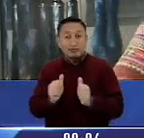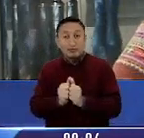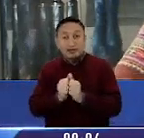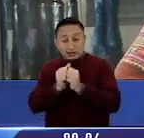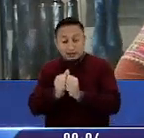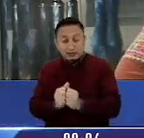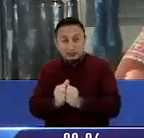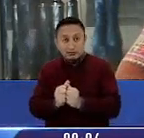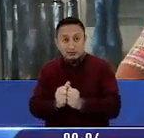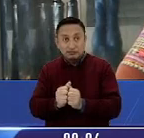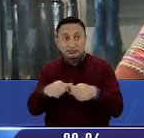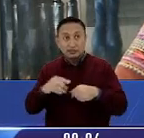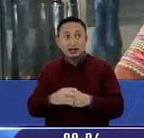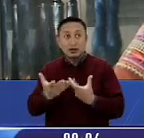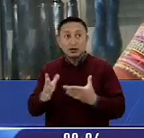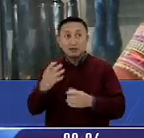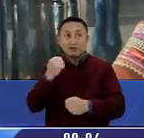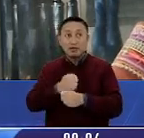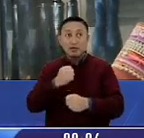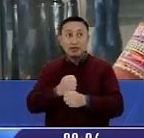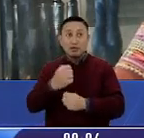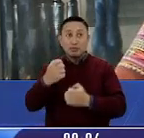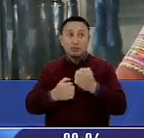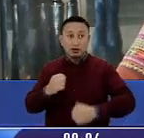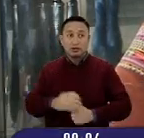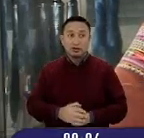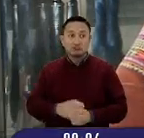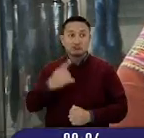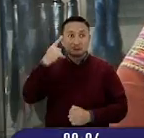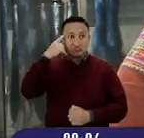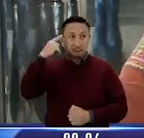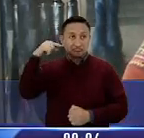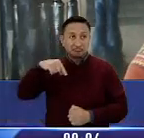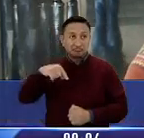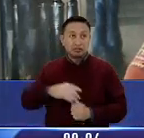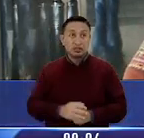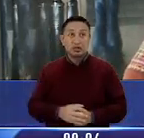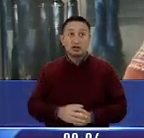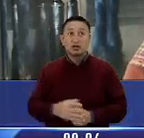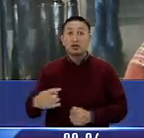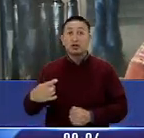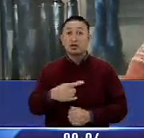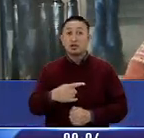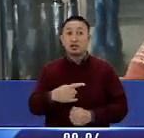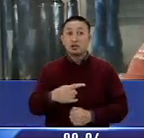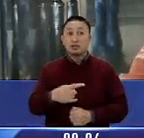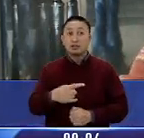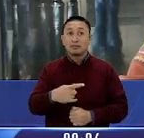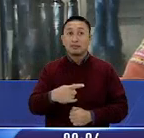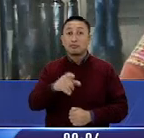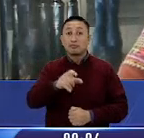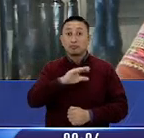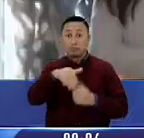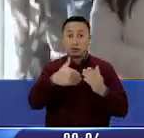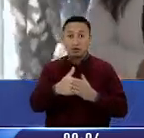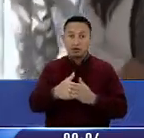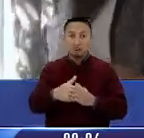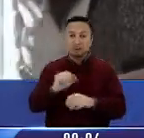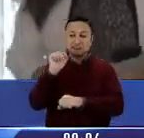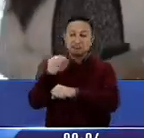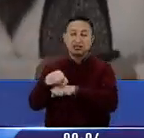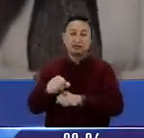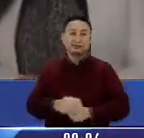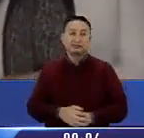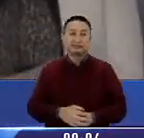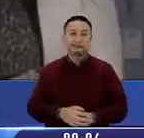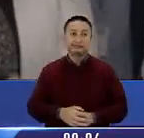del desempleo y toda la situación, nos parece un golpe y una traición a todo el pueblo ecuatoriano. Esta